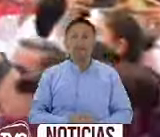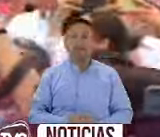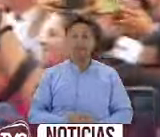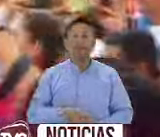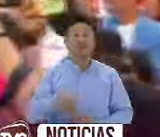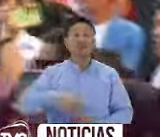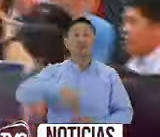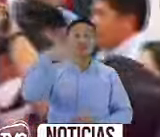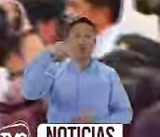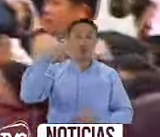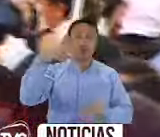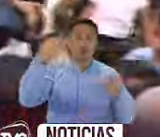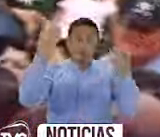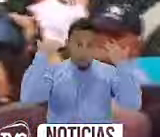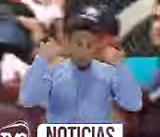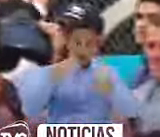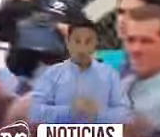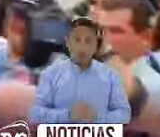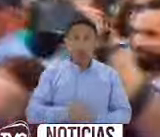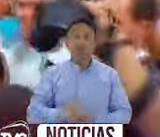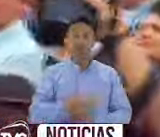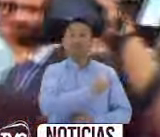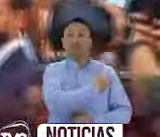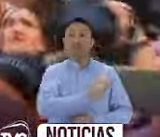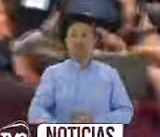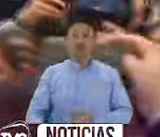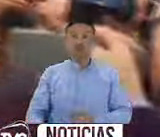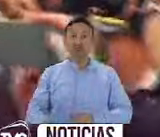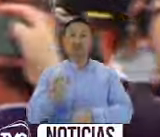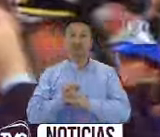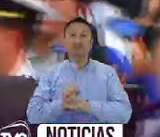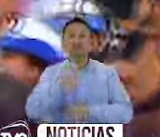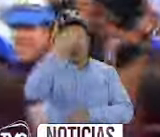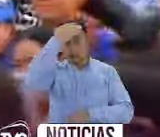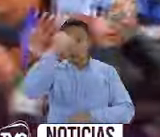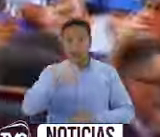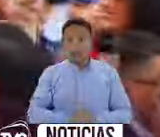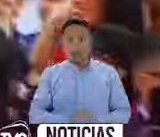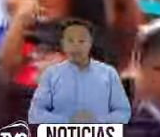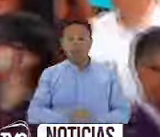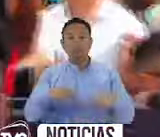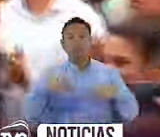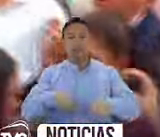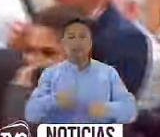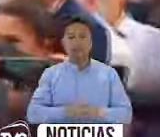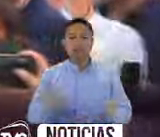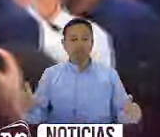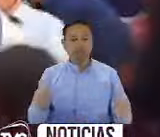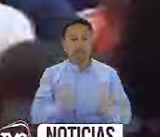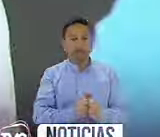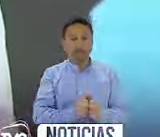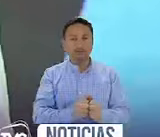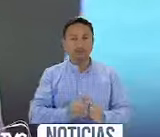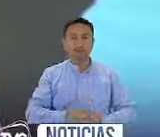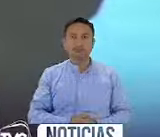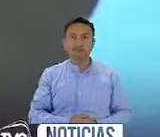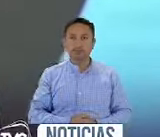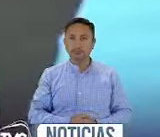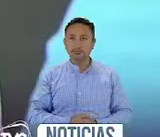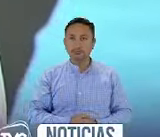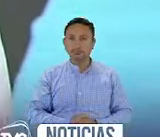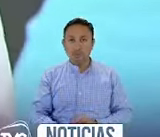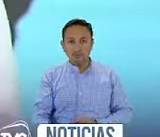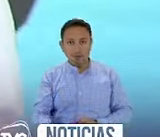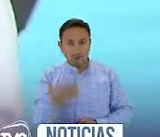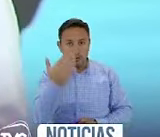ciudad, estuvo el presidente de la República, Daniel Noboa. Aquí a Quiñaga le dedicó unas palabras. Si su bandera de lucha